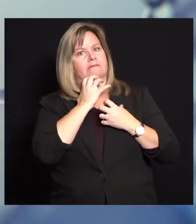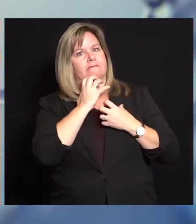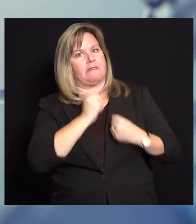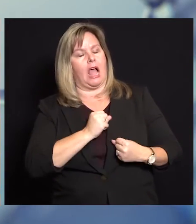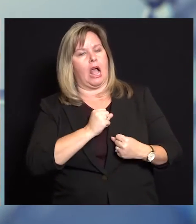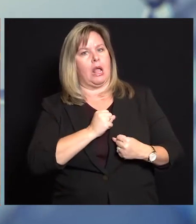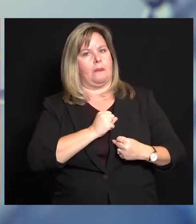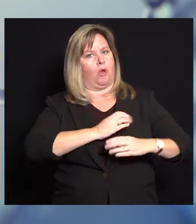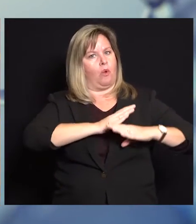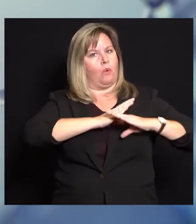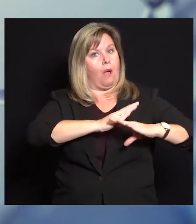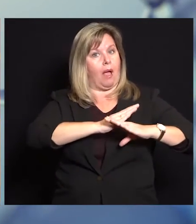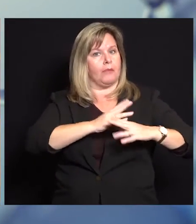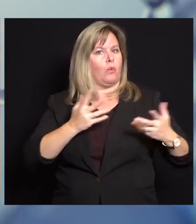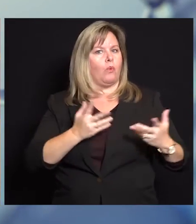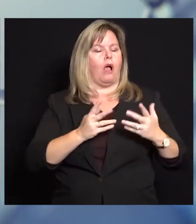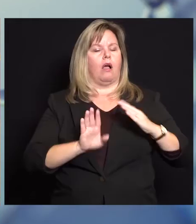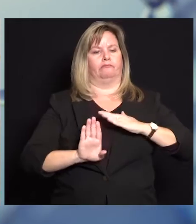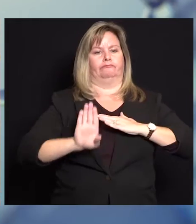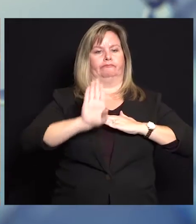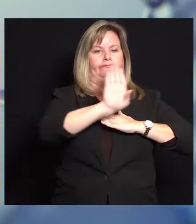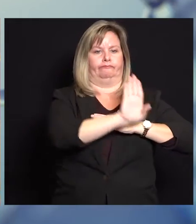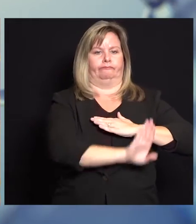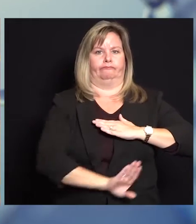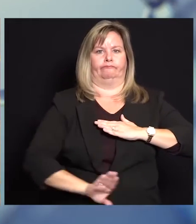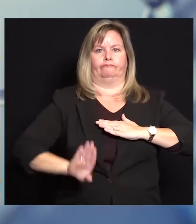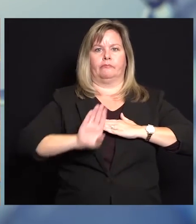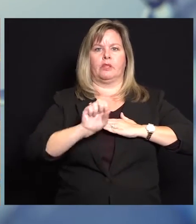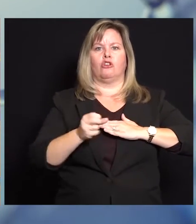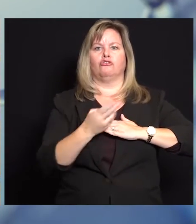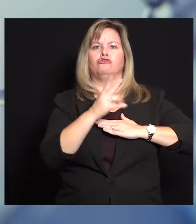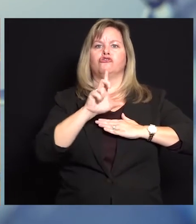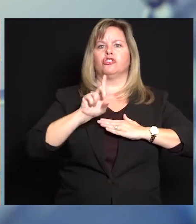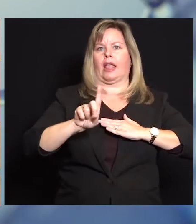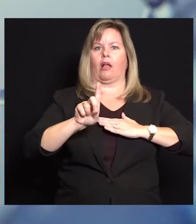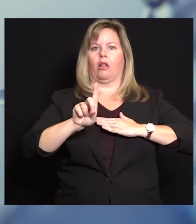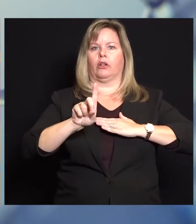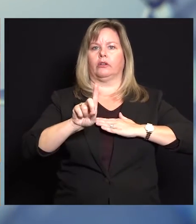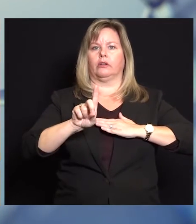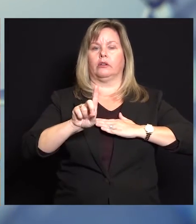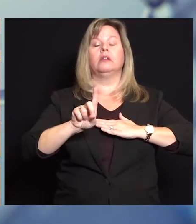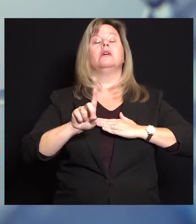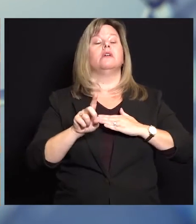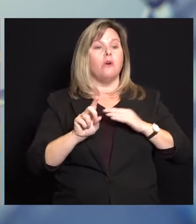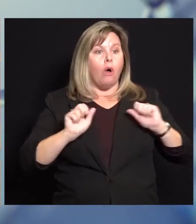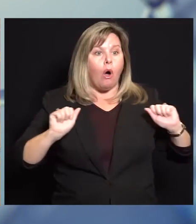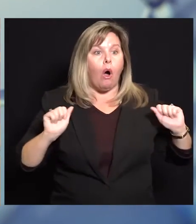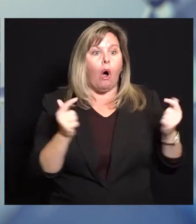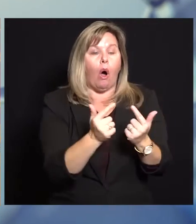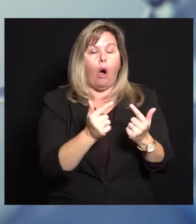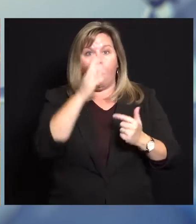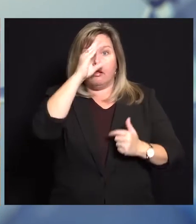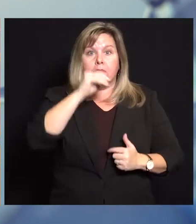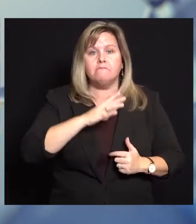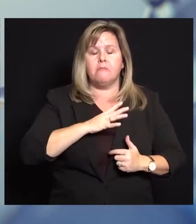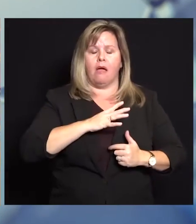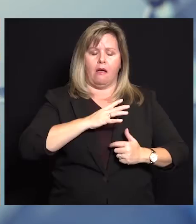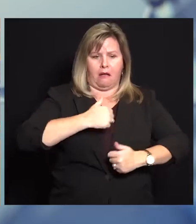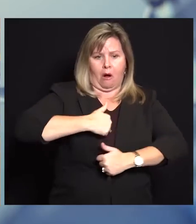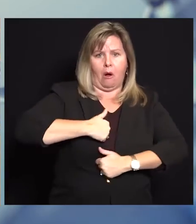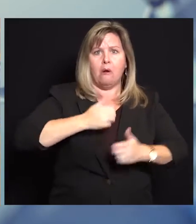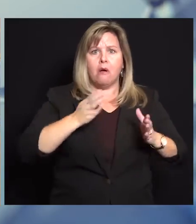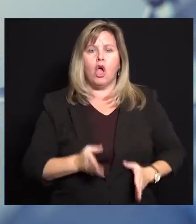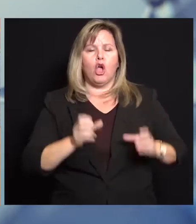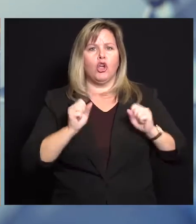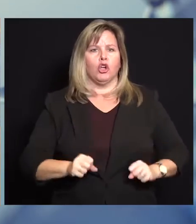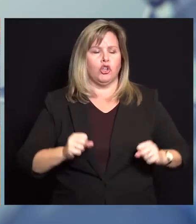los espartanos tenían una táctica defensiva sin embargo que los protegía veis que el arma más valioso de